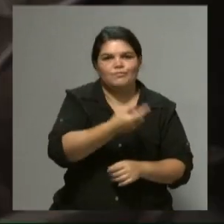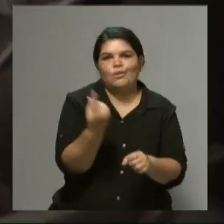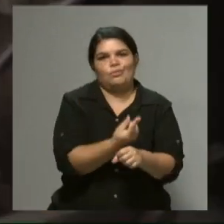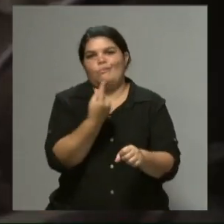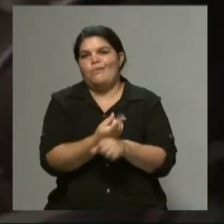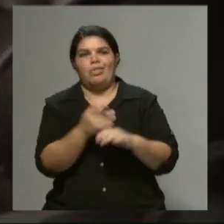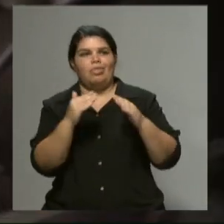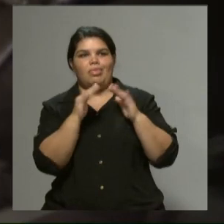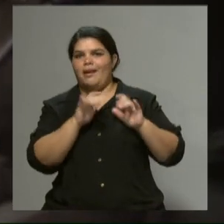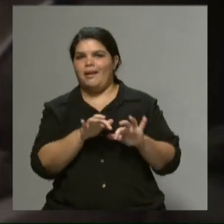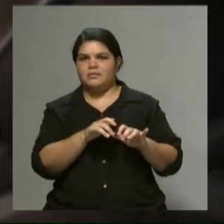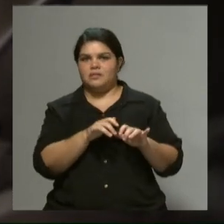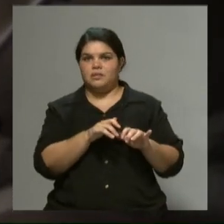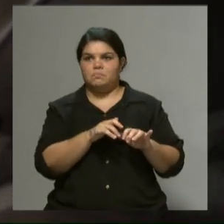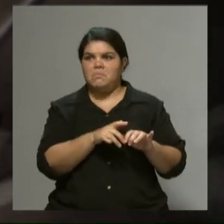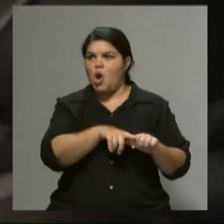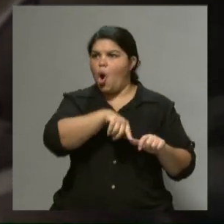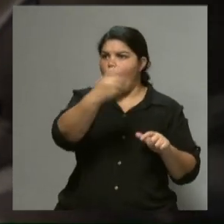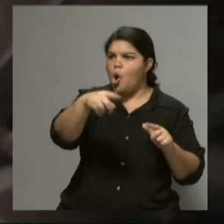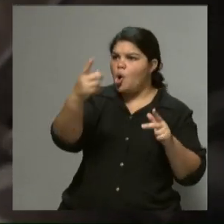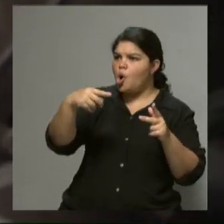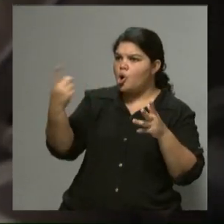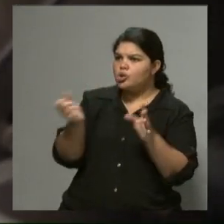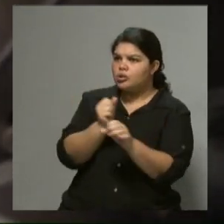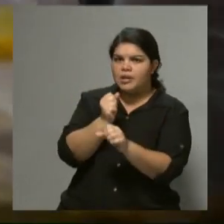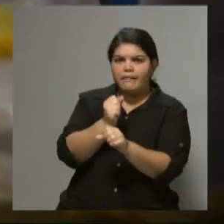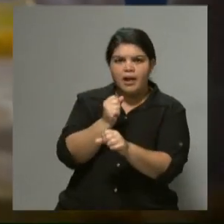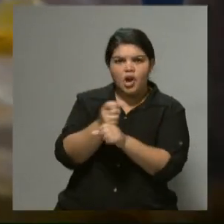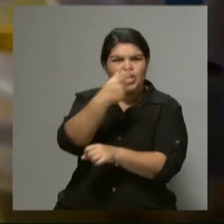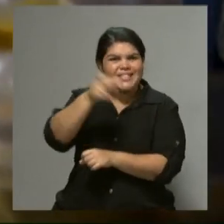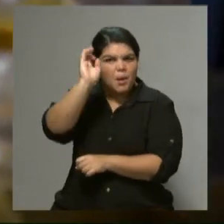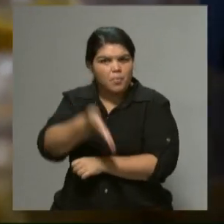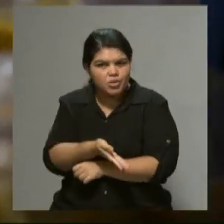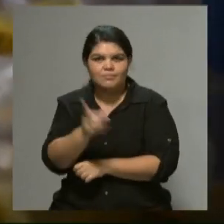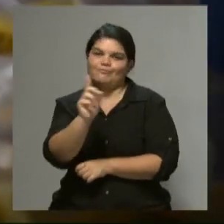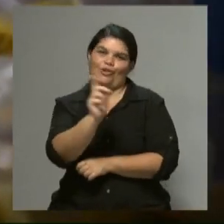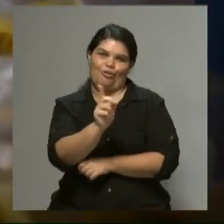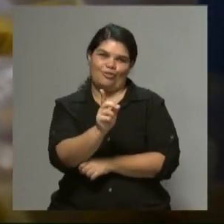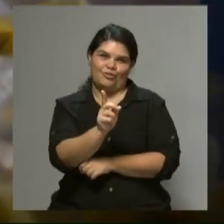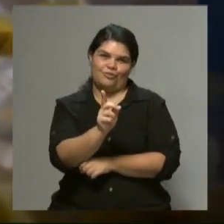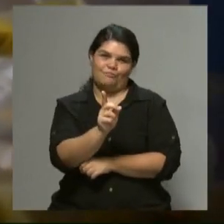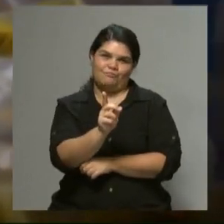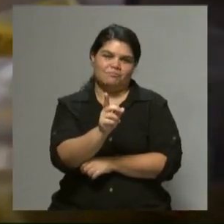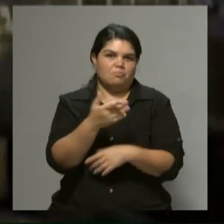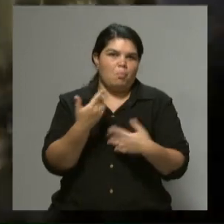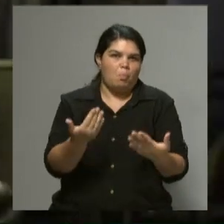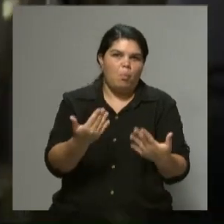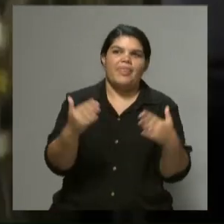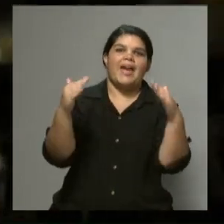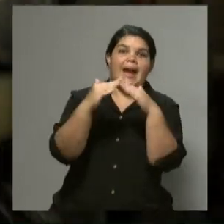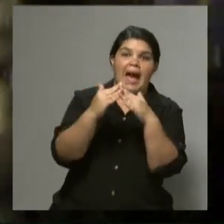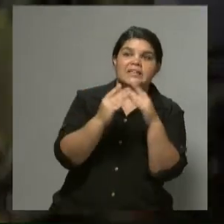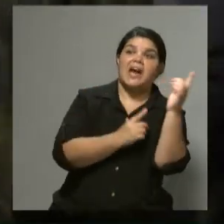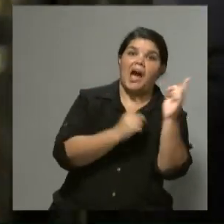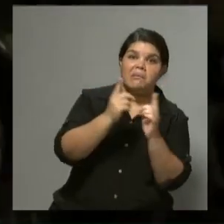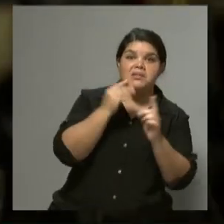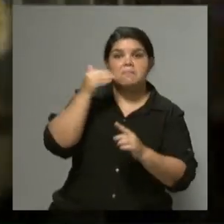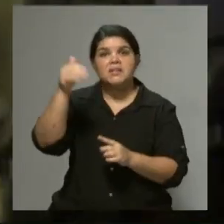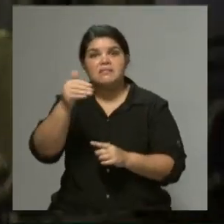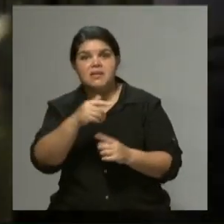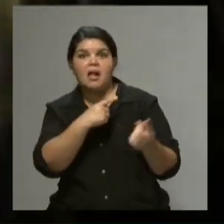cualquier otro empleo puede ser virtual. No 100%, otros sí, claro. Pero este híbrido que se ha formado